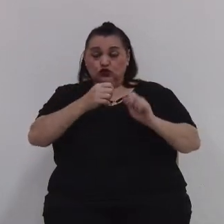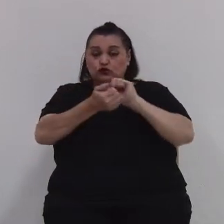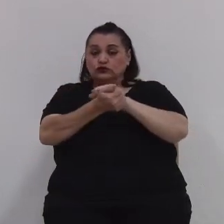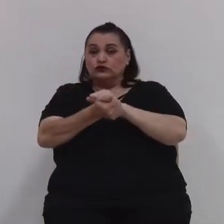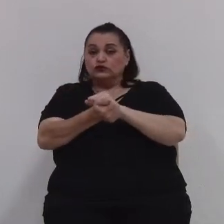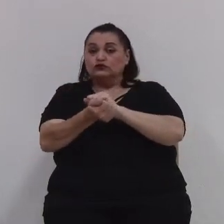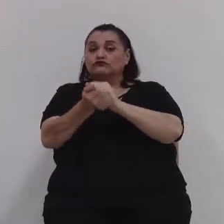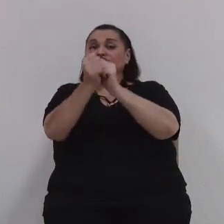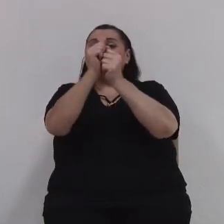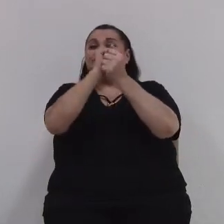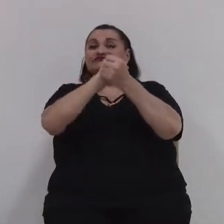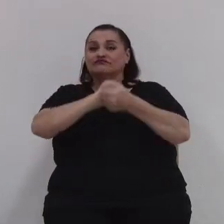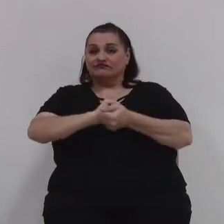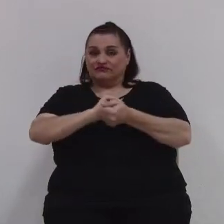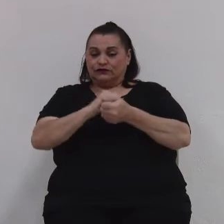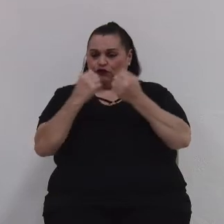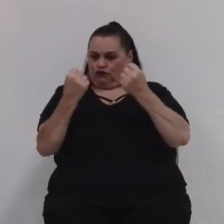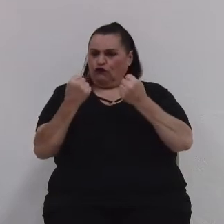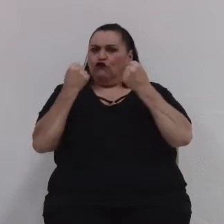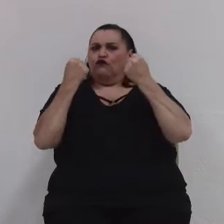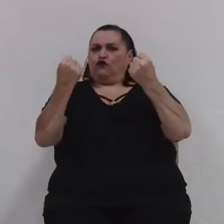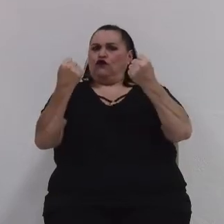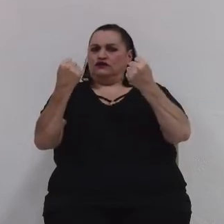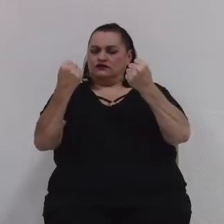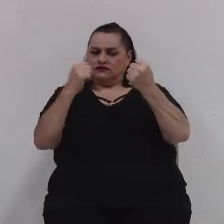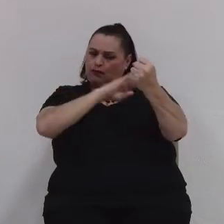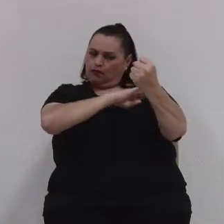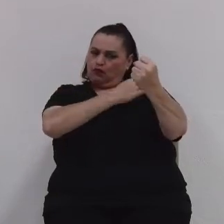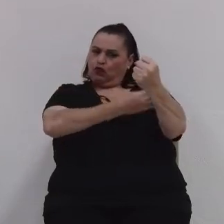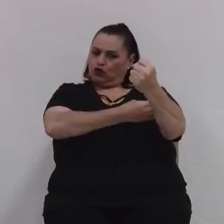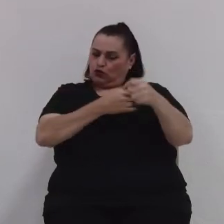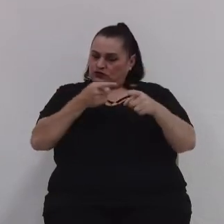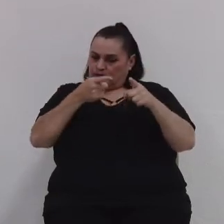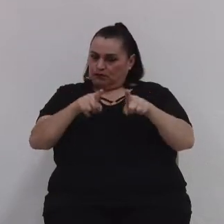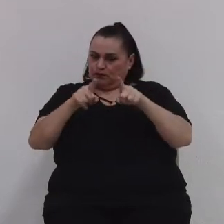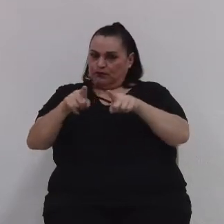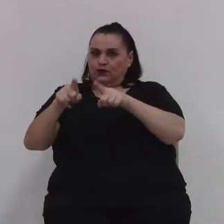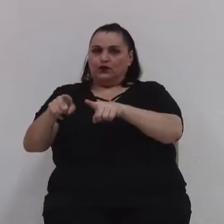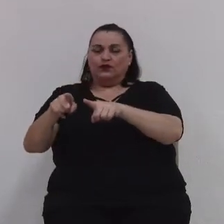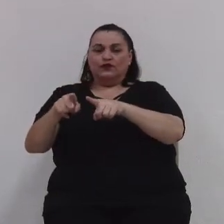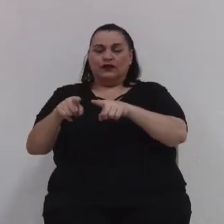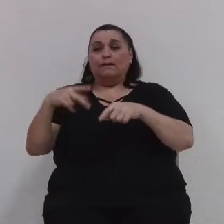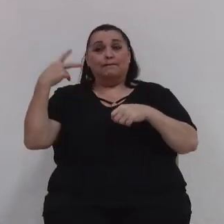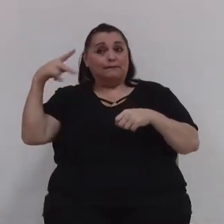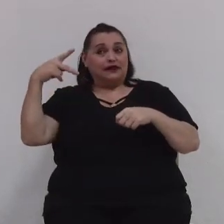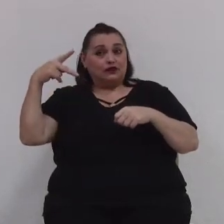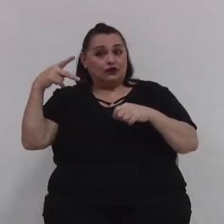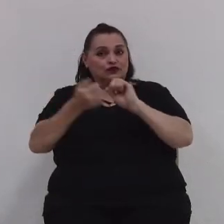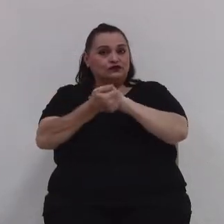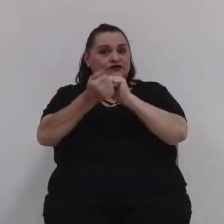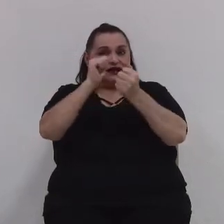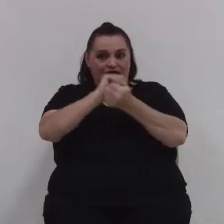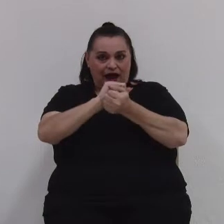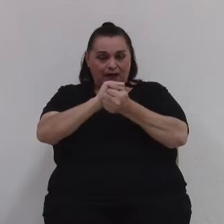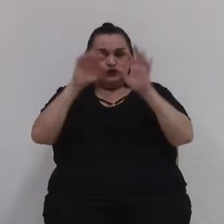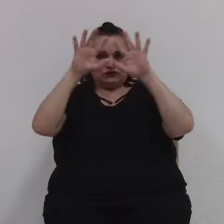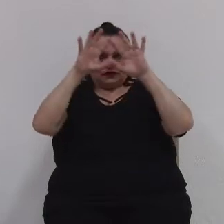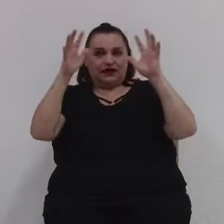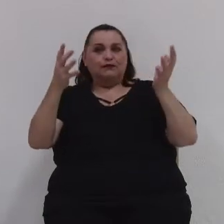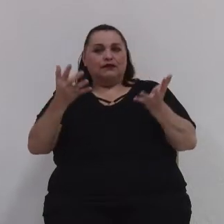nos hemos convertido en una fuerza poderosa que está provocando peligrosos cambios